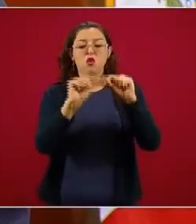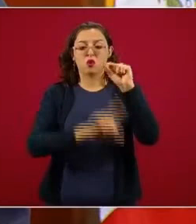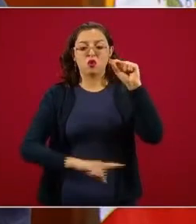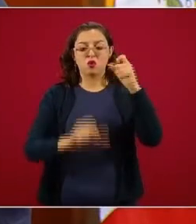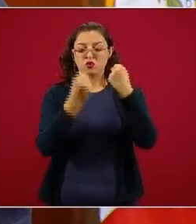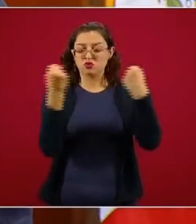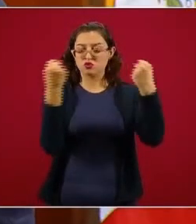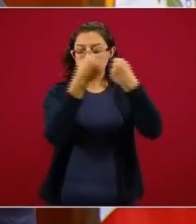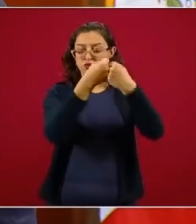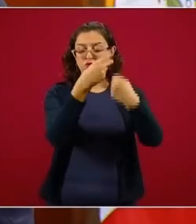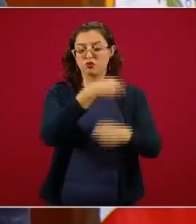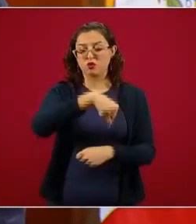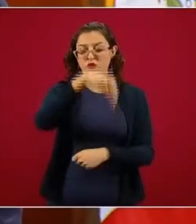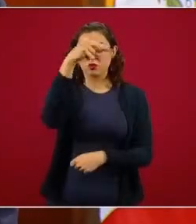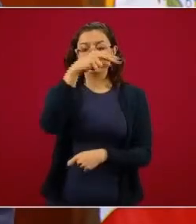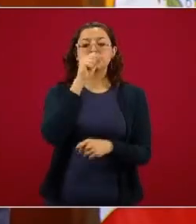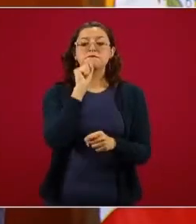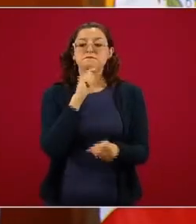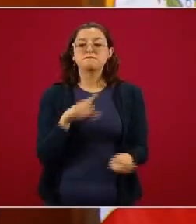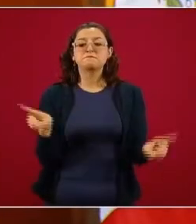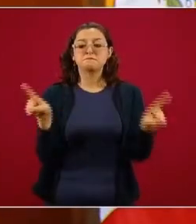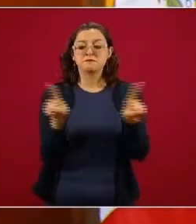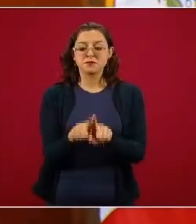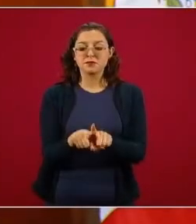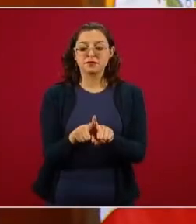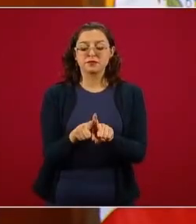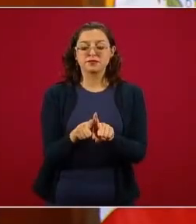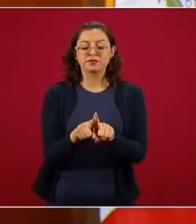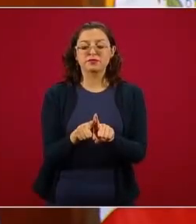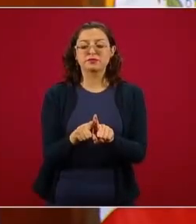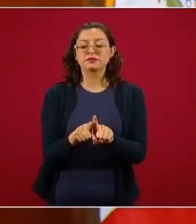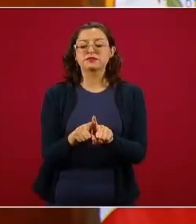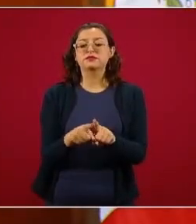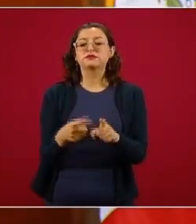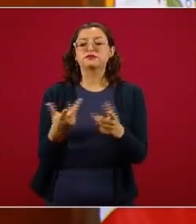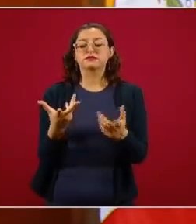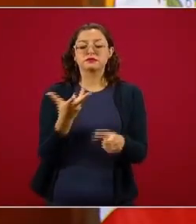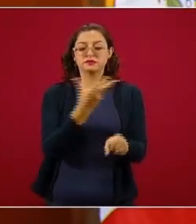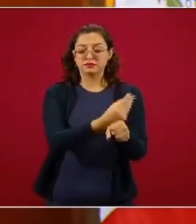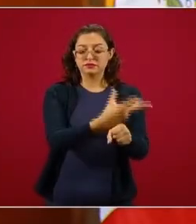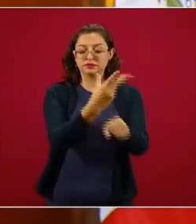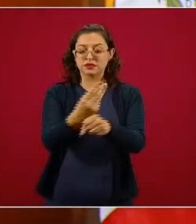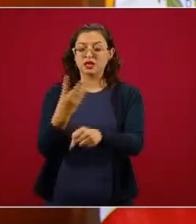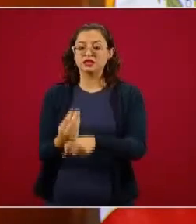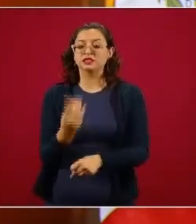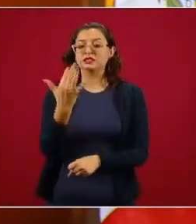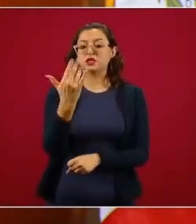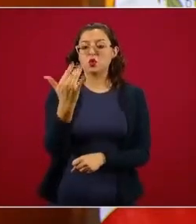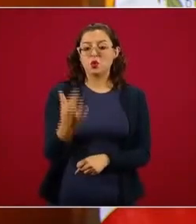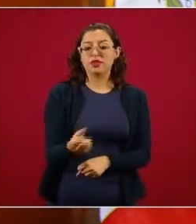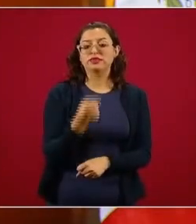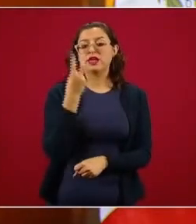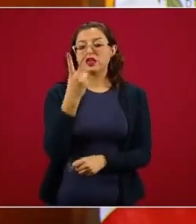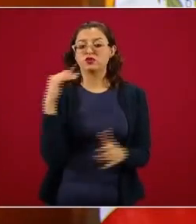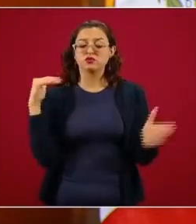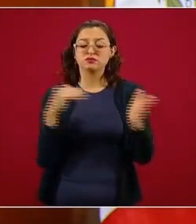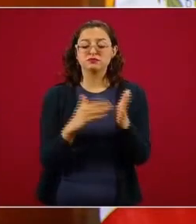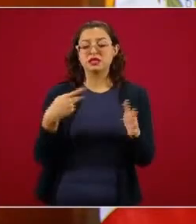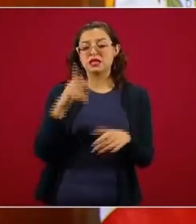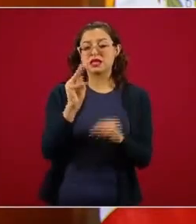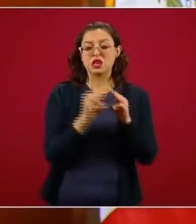país. Hemos dado mantenimiento a 52 mil kilómetros de